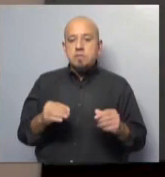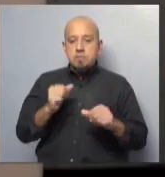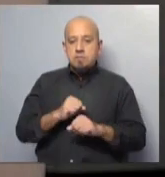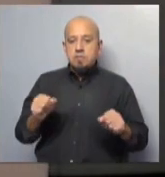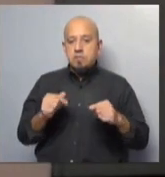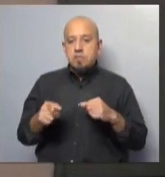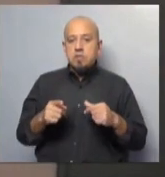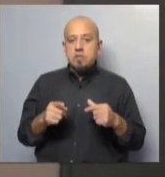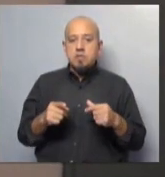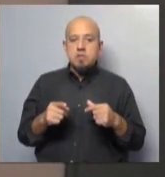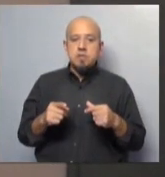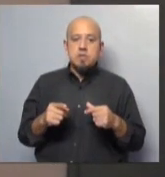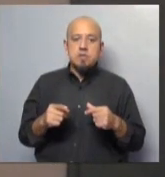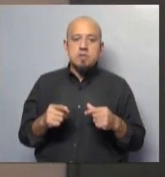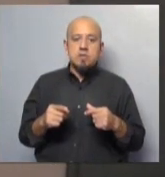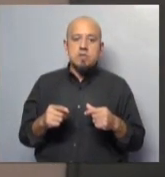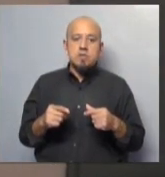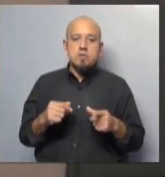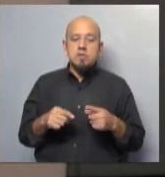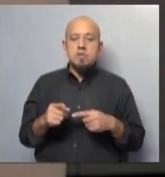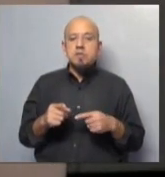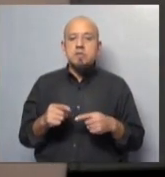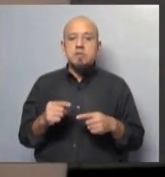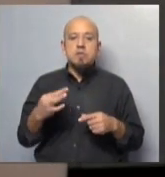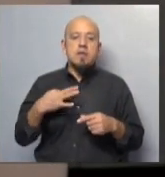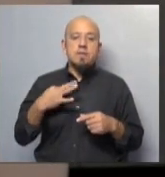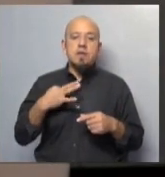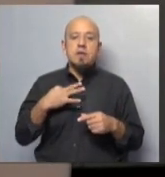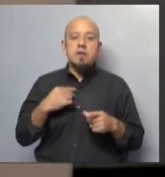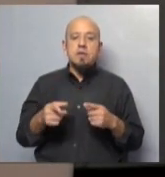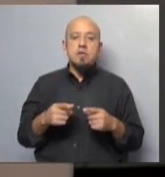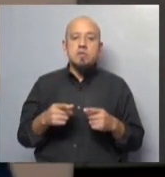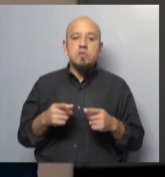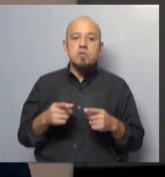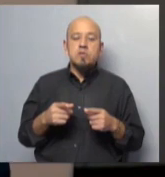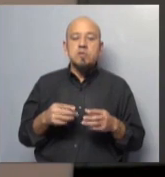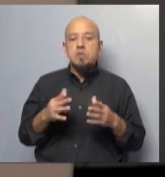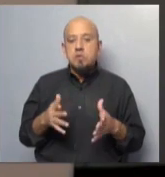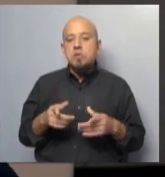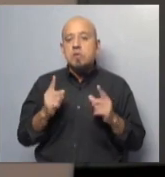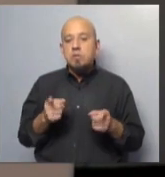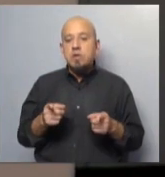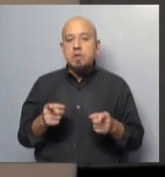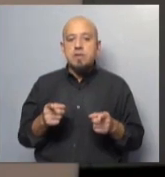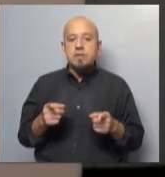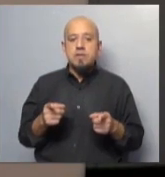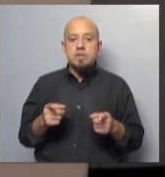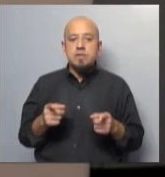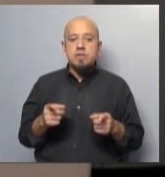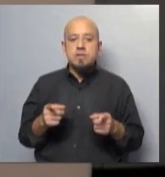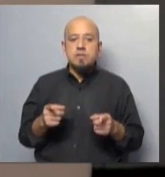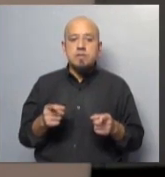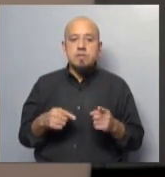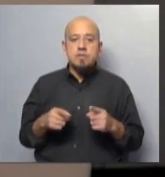de eso, terminar la vida del autor con un suicidio asistido. Y por otro lado, un lado un poquito